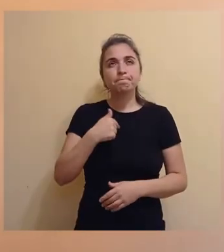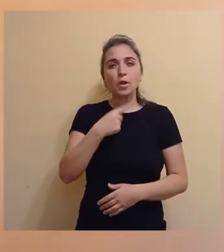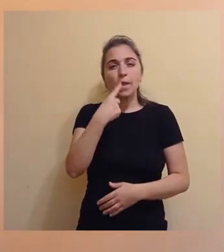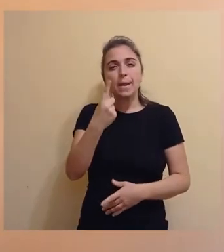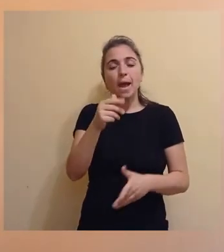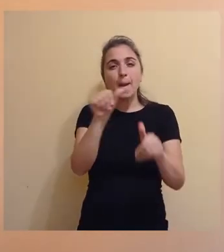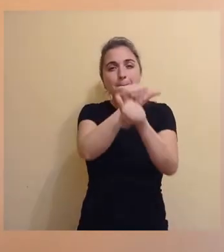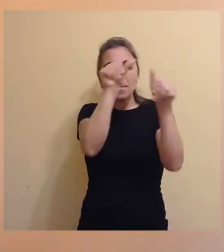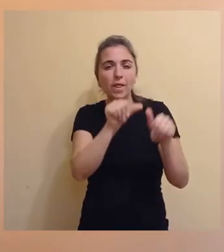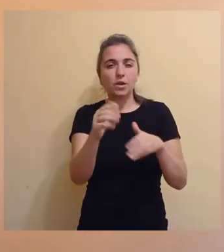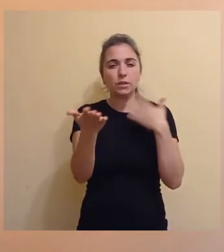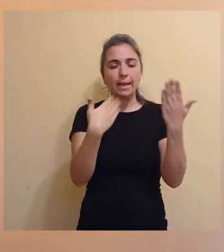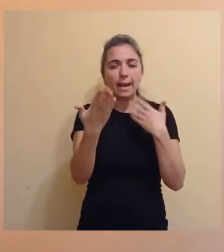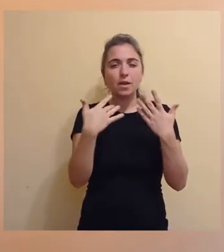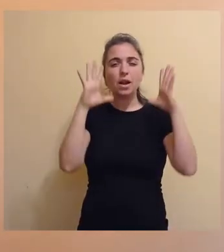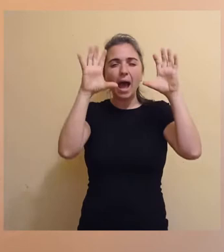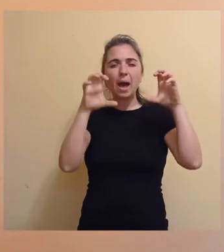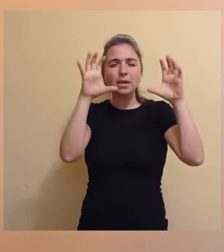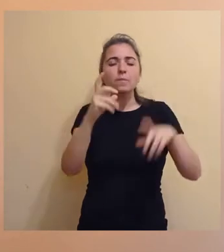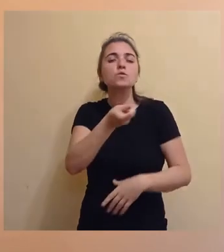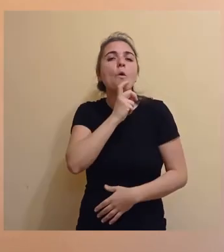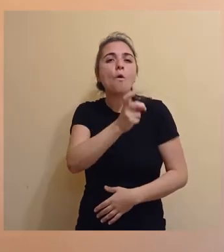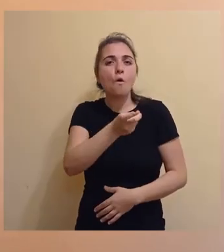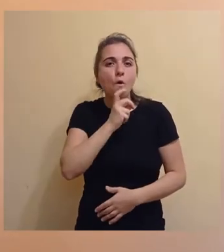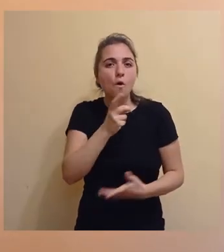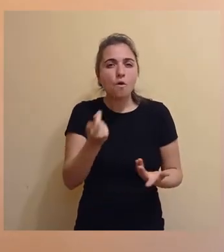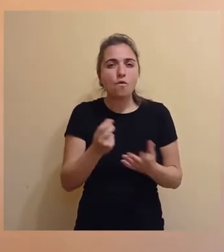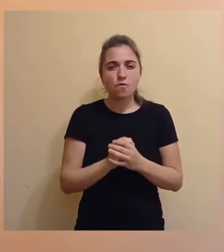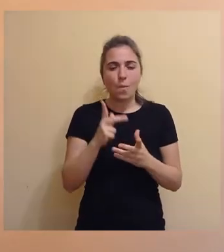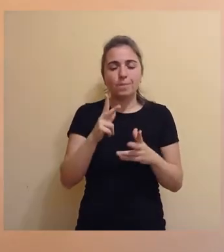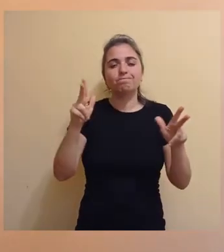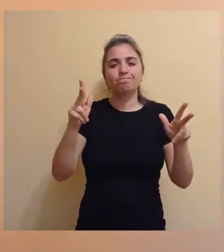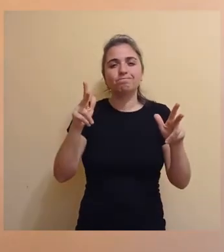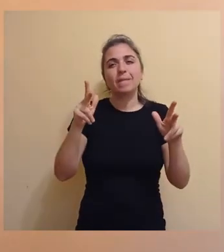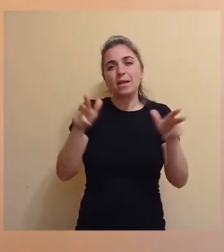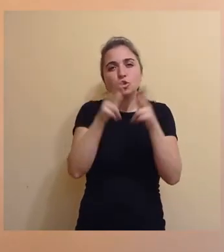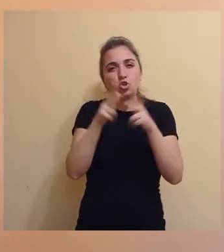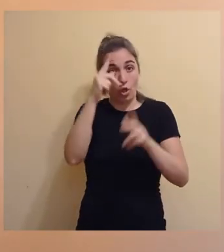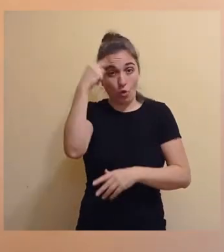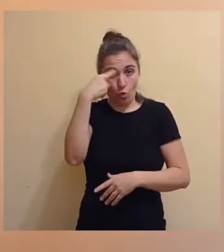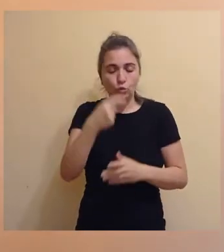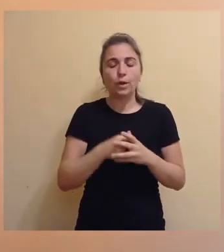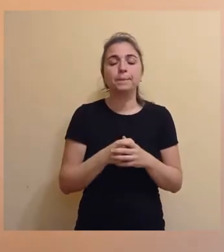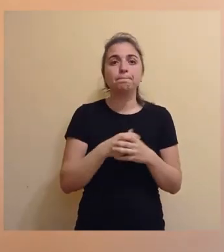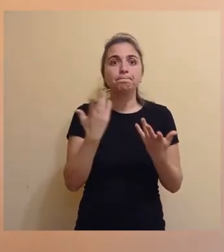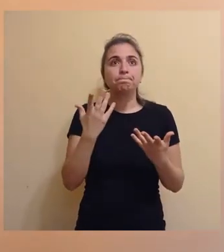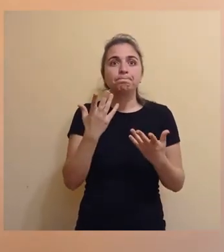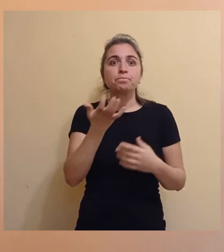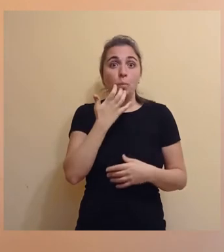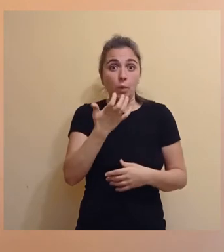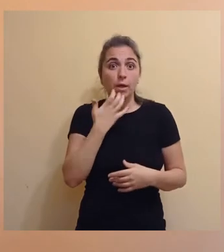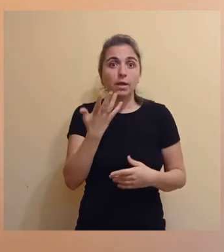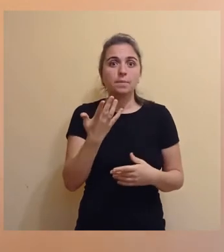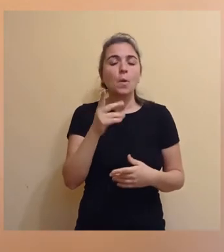Yo diría que estos modelos de relación los aprendemos a través de lo que podemos llamar la sociocultura, ¿no? Los aprendemos